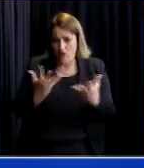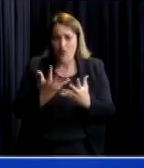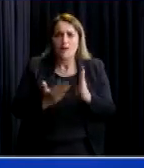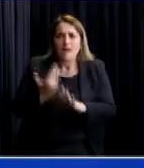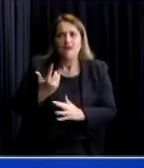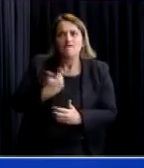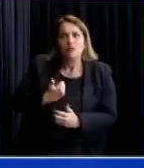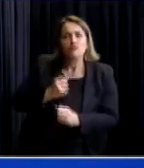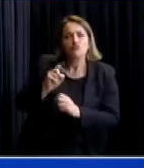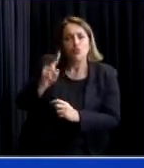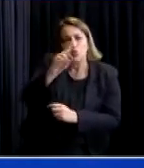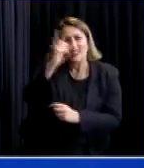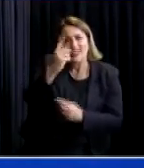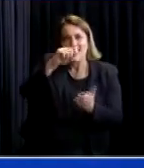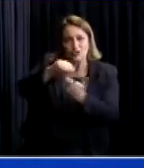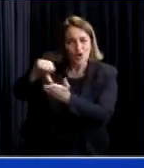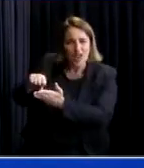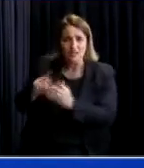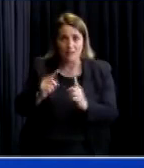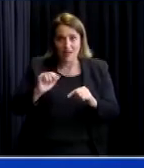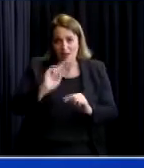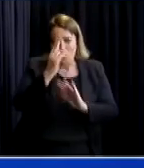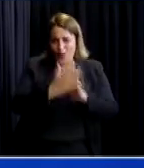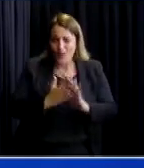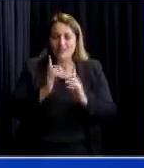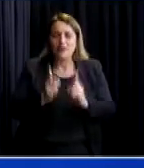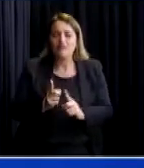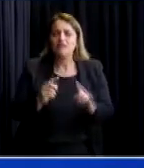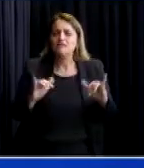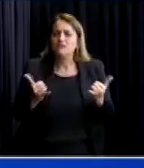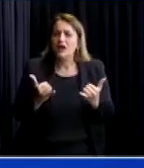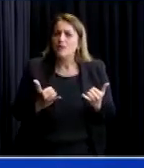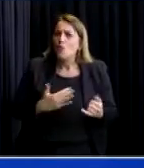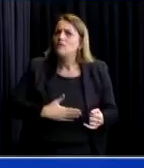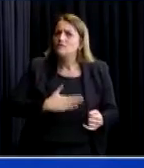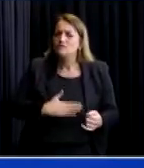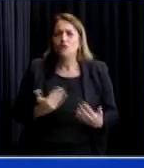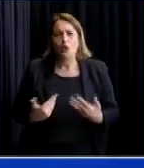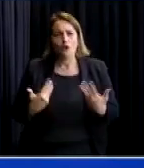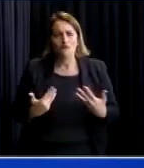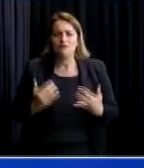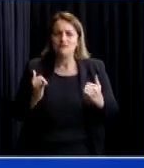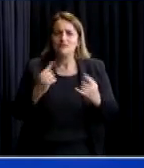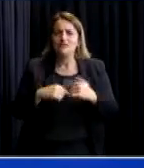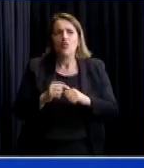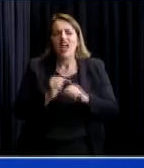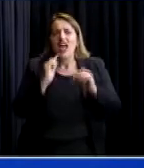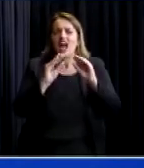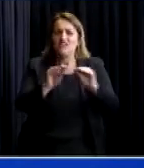internacional y más formación nacional estamos muy satisfechos en poder anunciarles